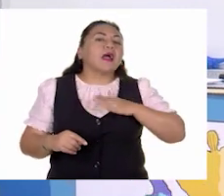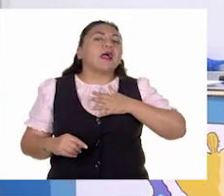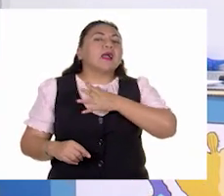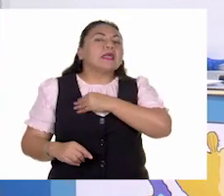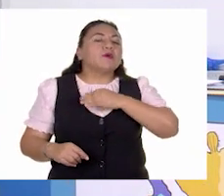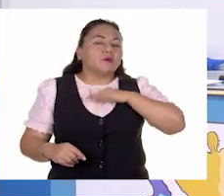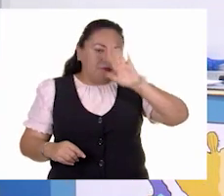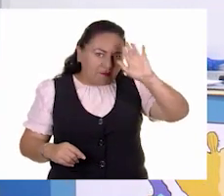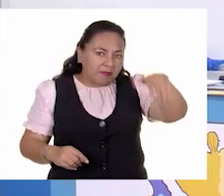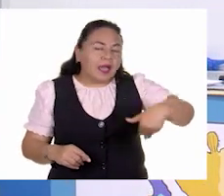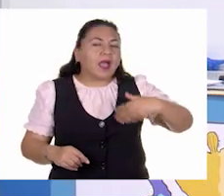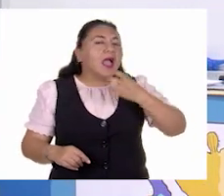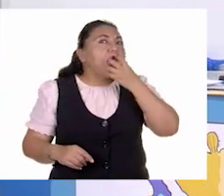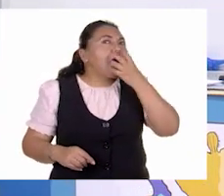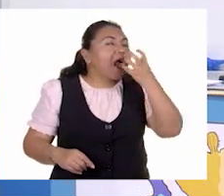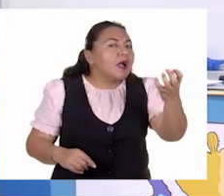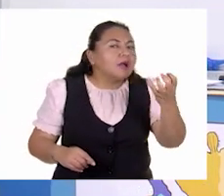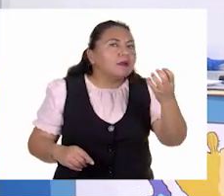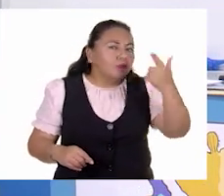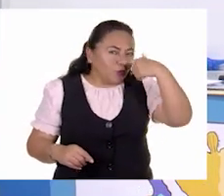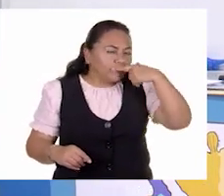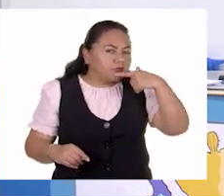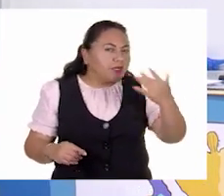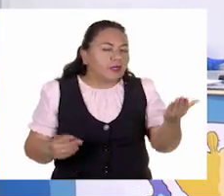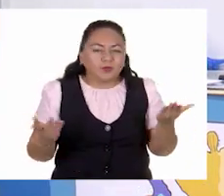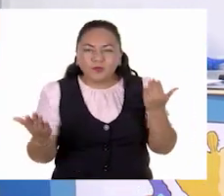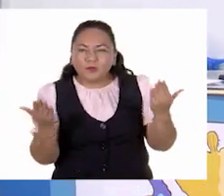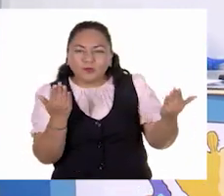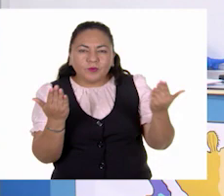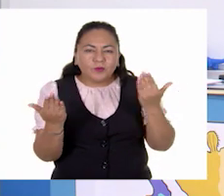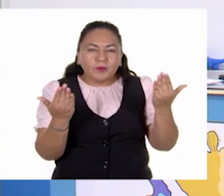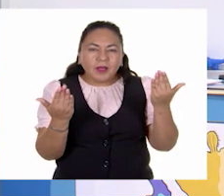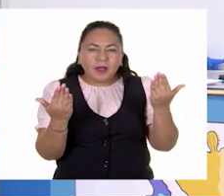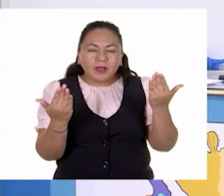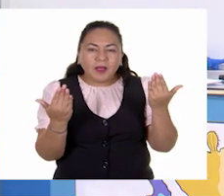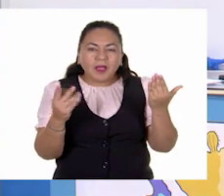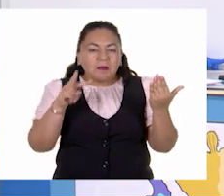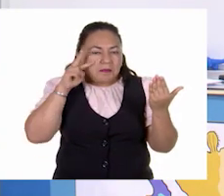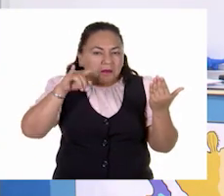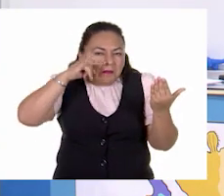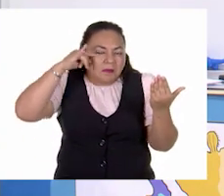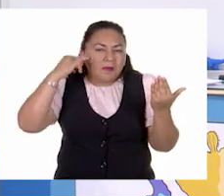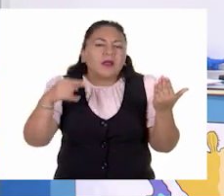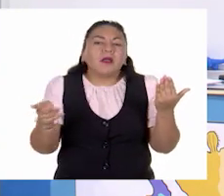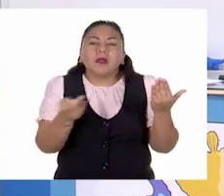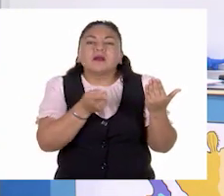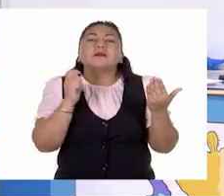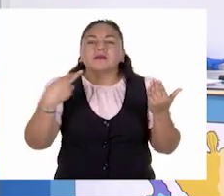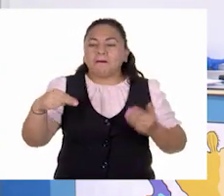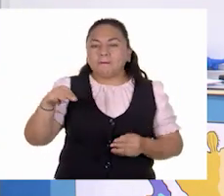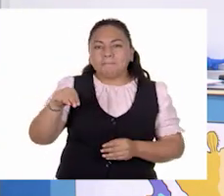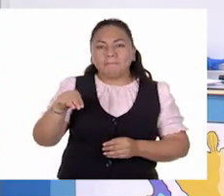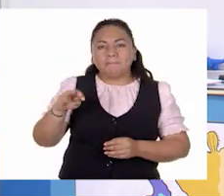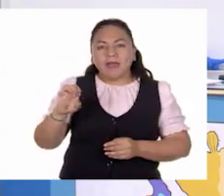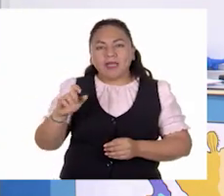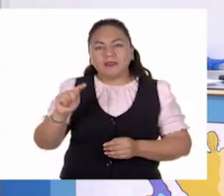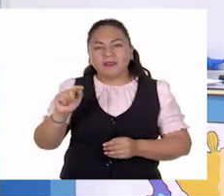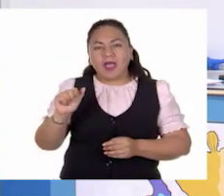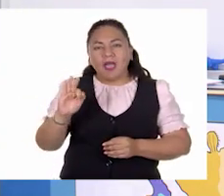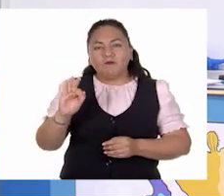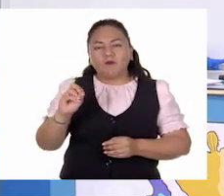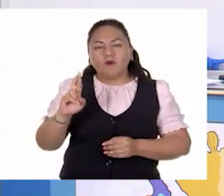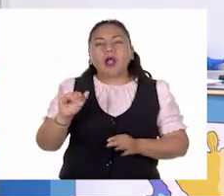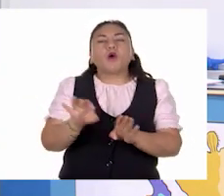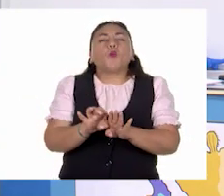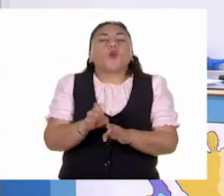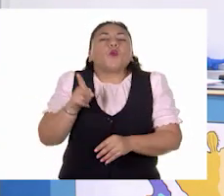los hijos en la oscuridad. Esa comparación que está escondida es una metáfora y es uno de los recursos